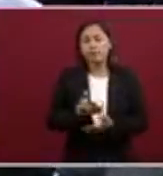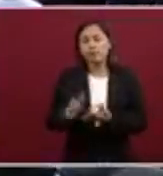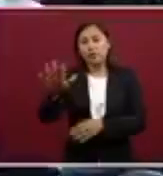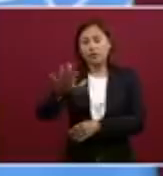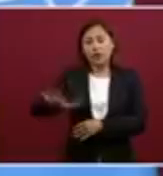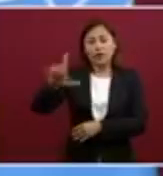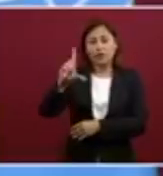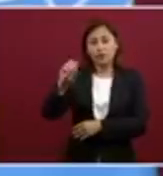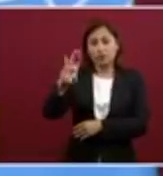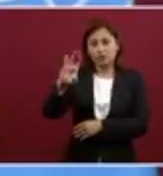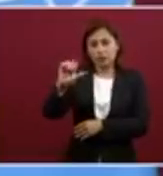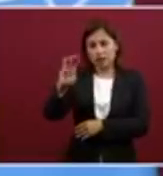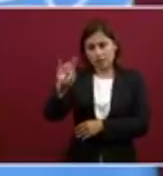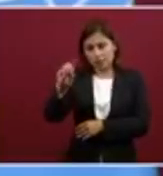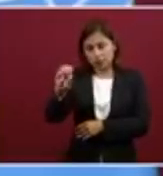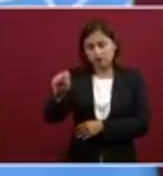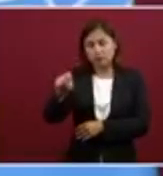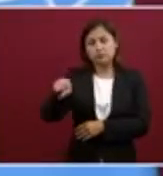es